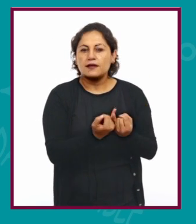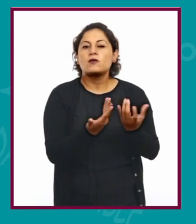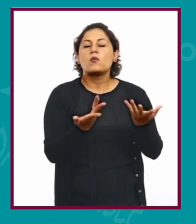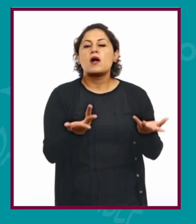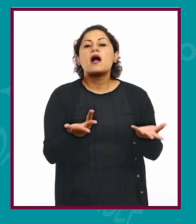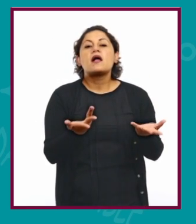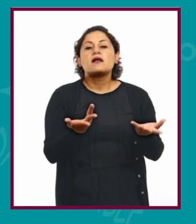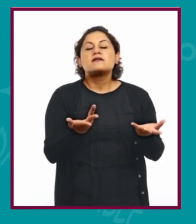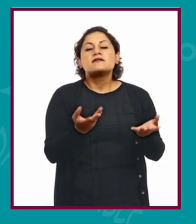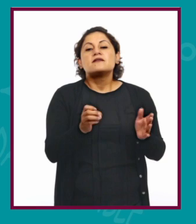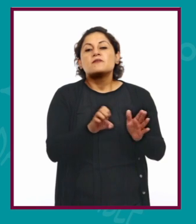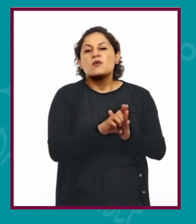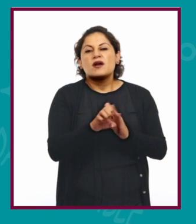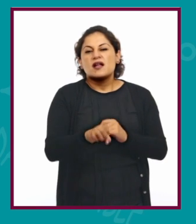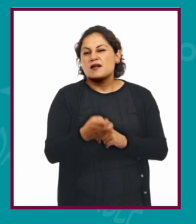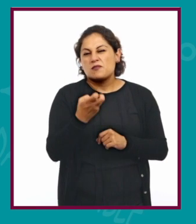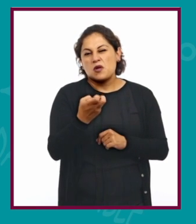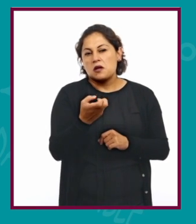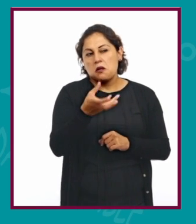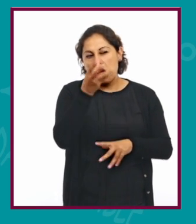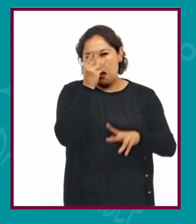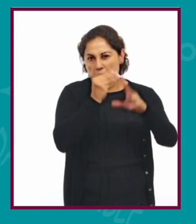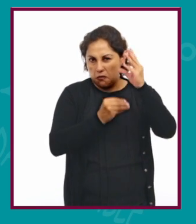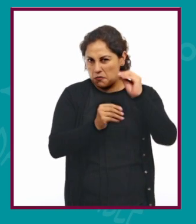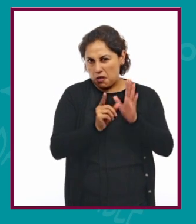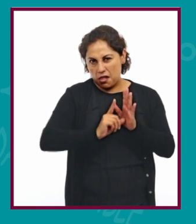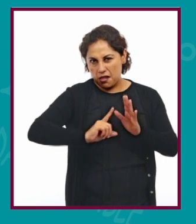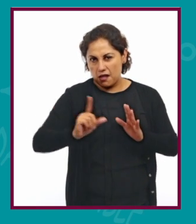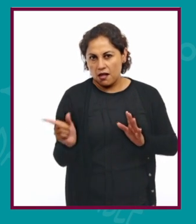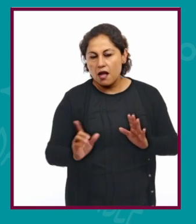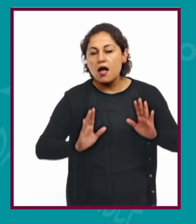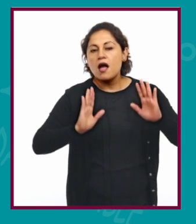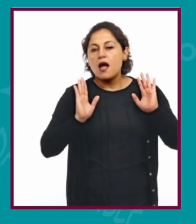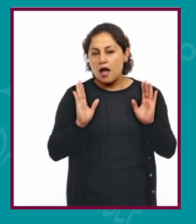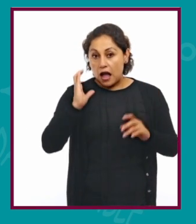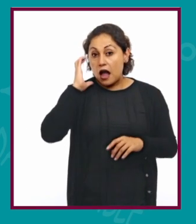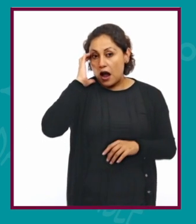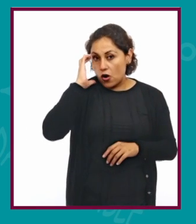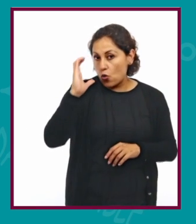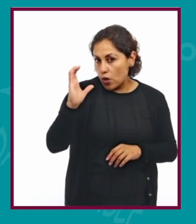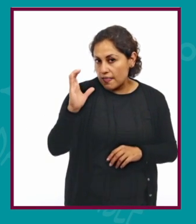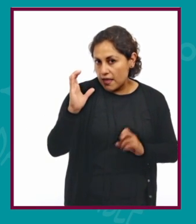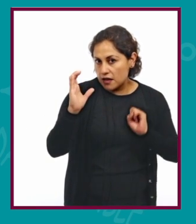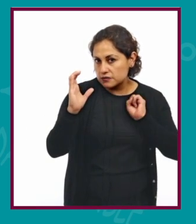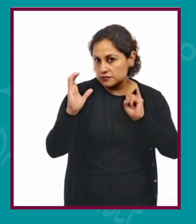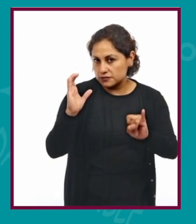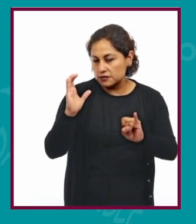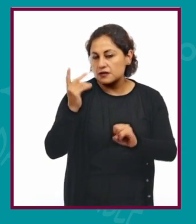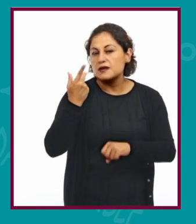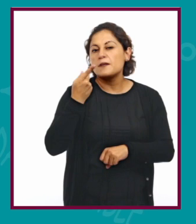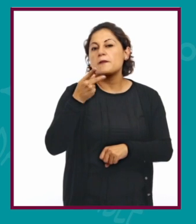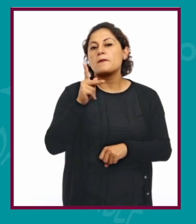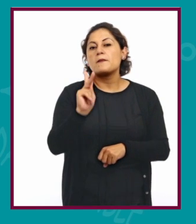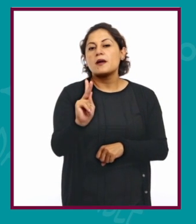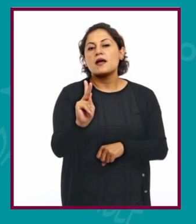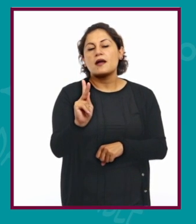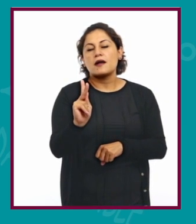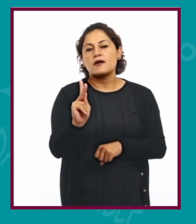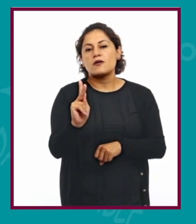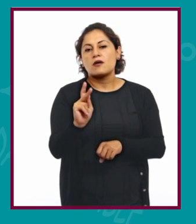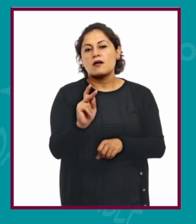inicio de una situación, digamos, lúdica o demás, es un grado de crueldad, pero es un grado de crueldad